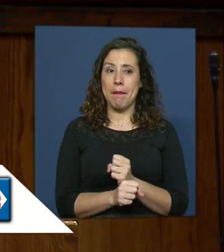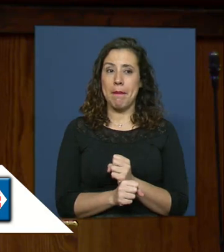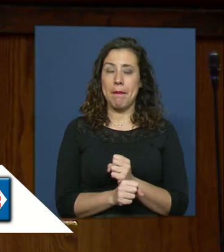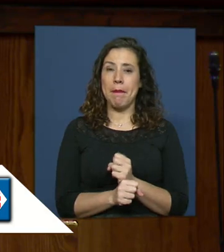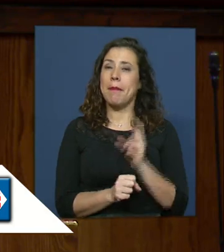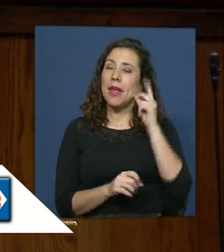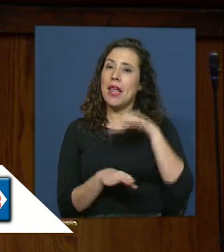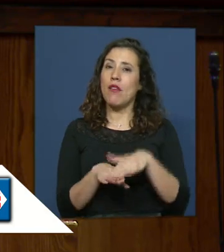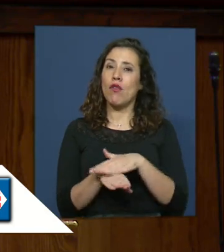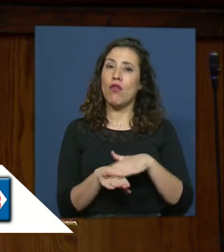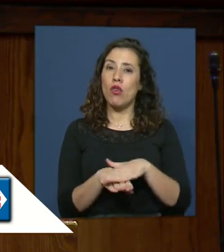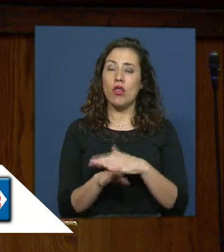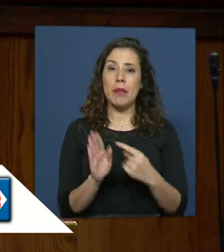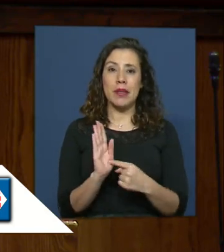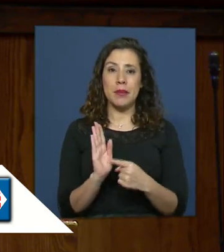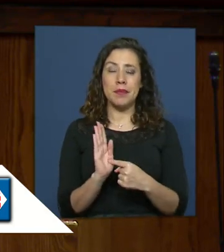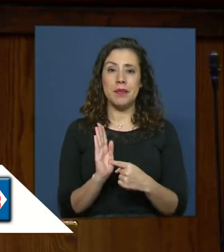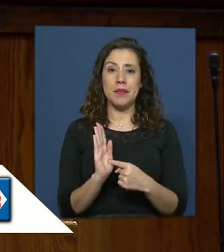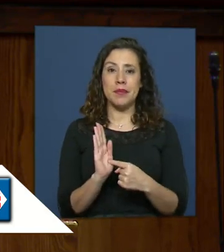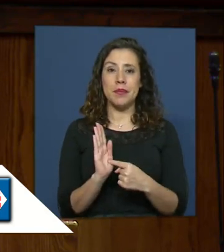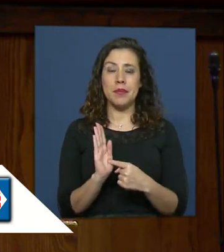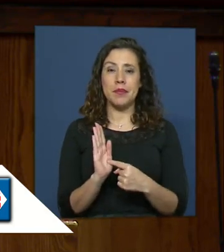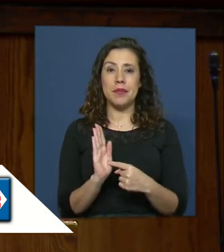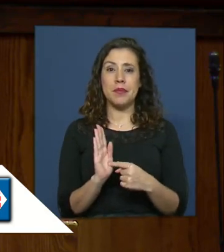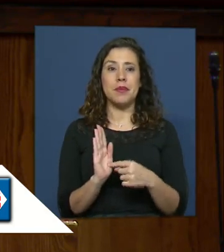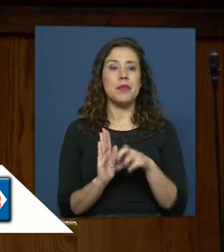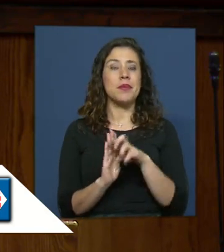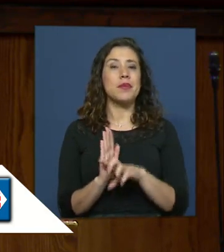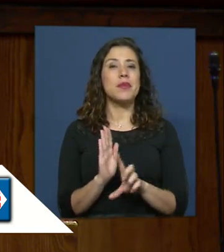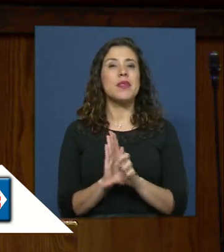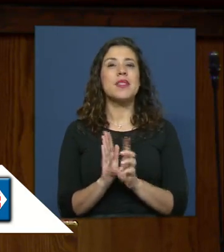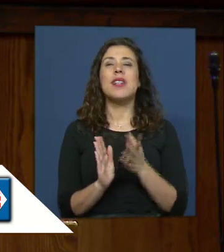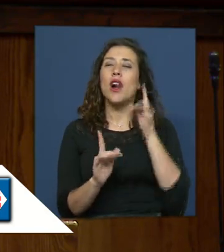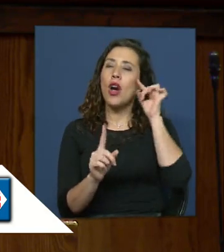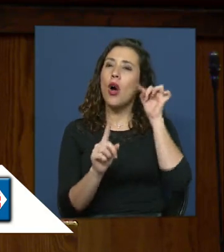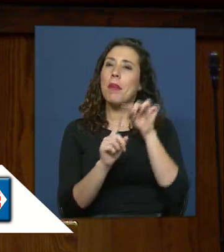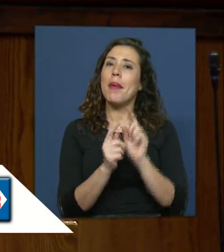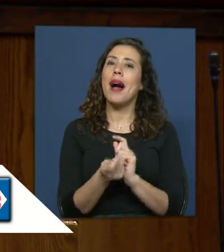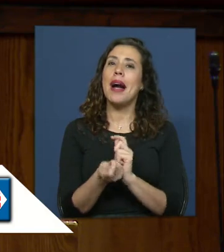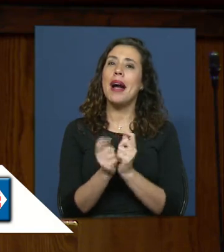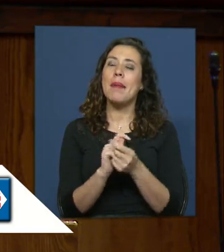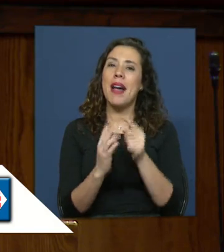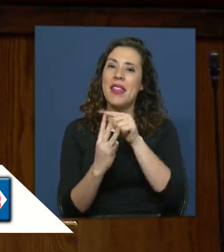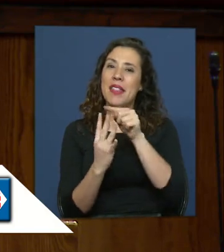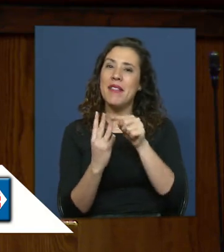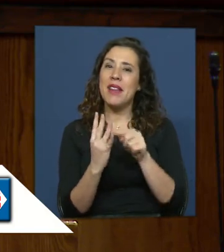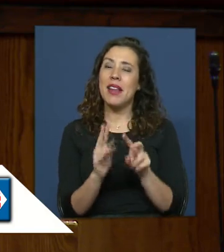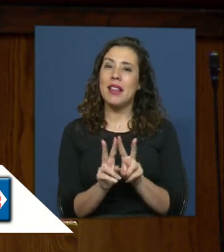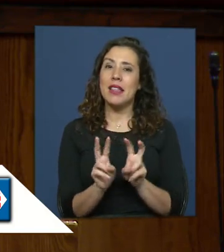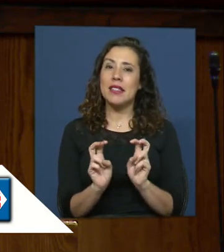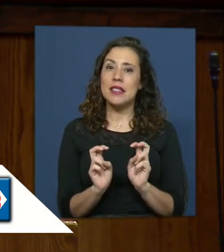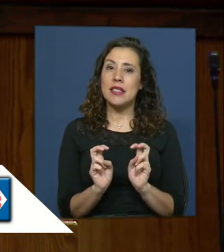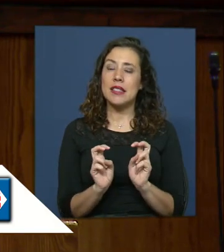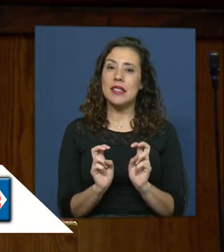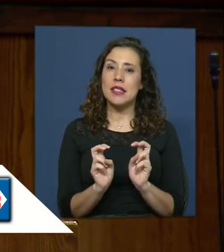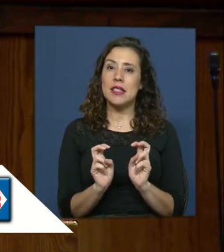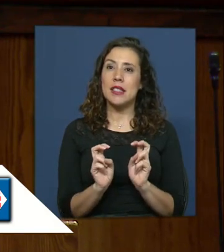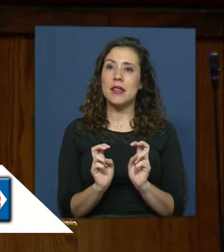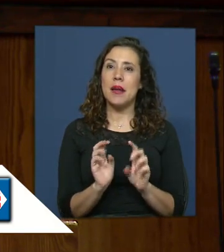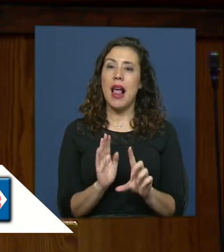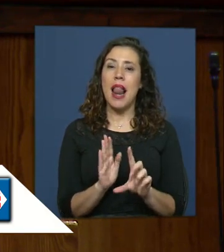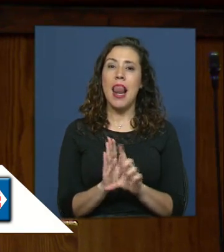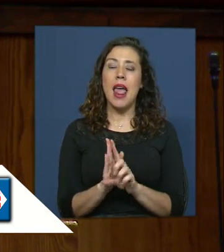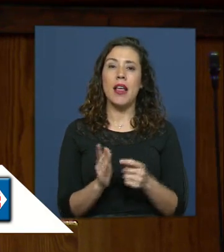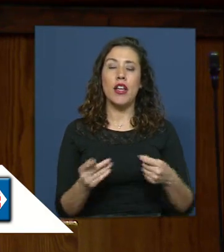Idea matriz o fundamental. La iniciativa legal tiene como propósito modificar diversas materias relacionadas con la ley